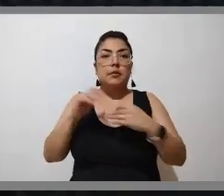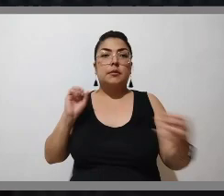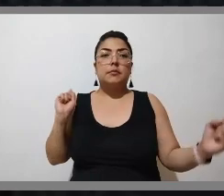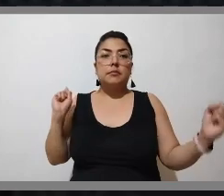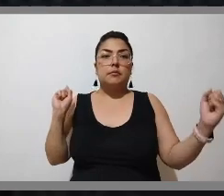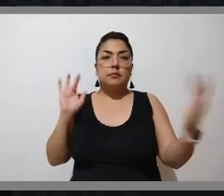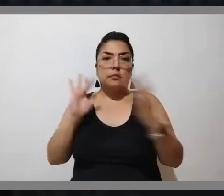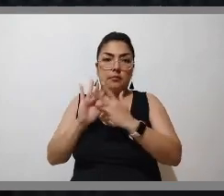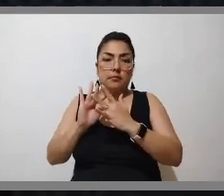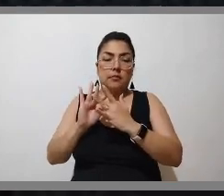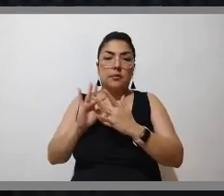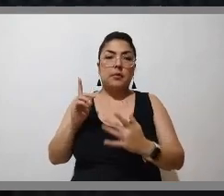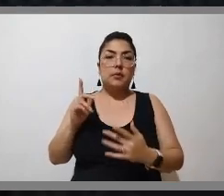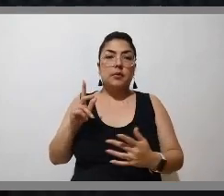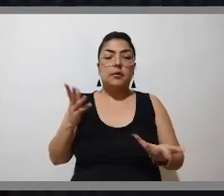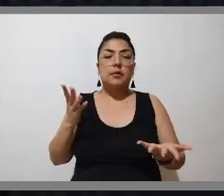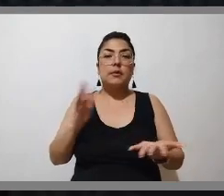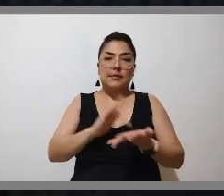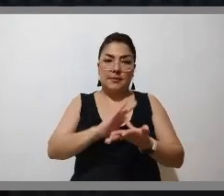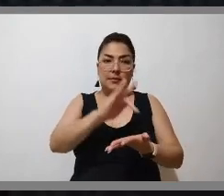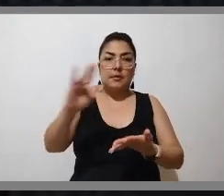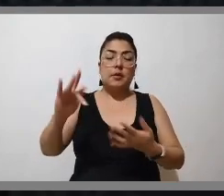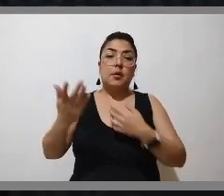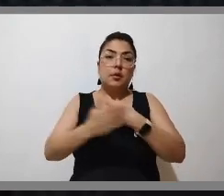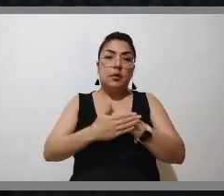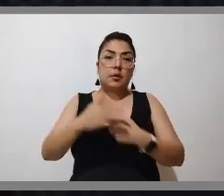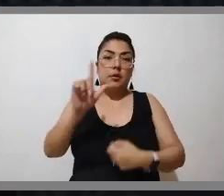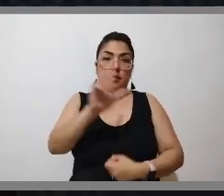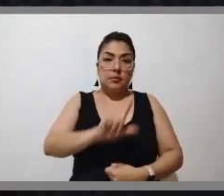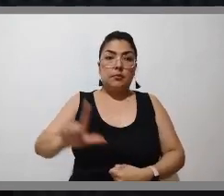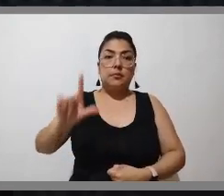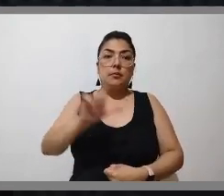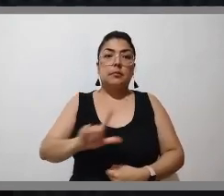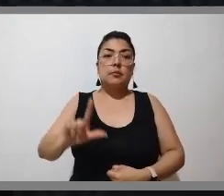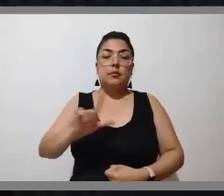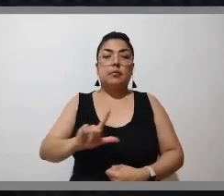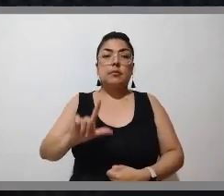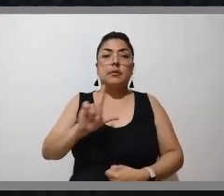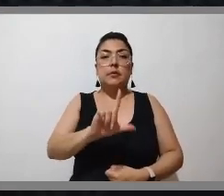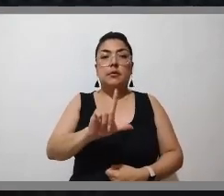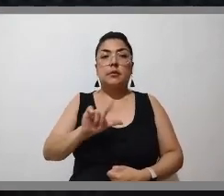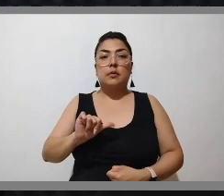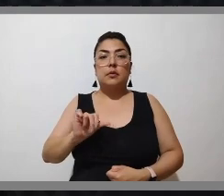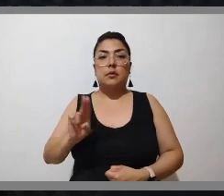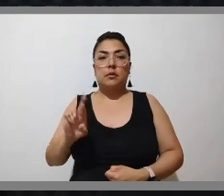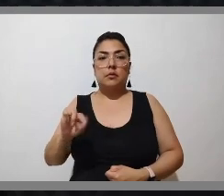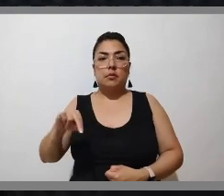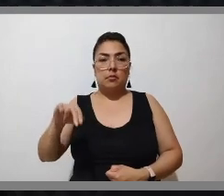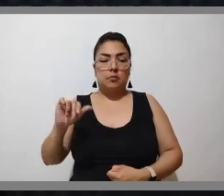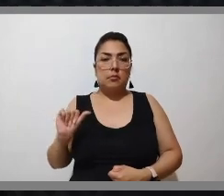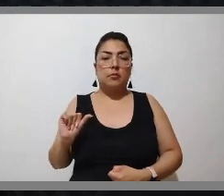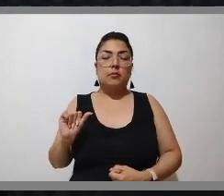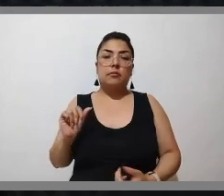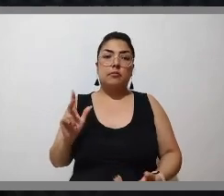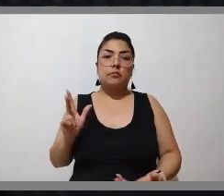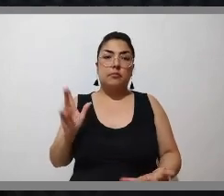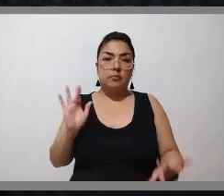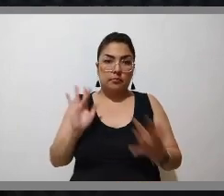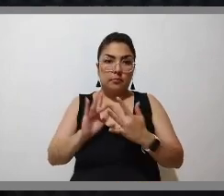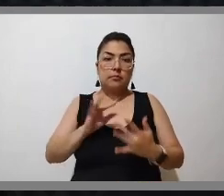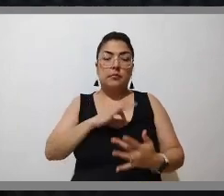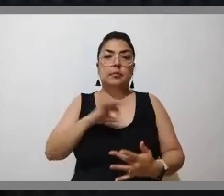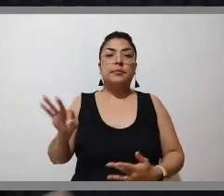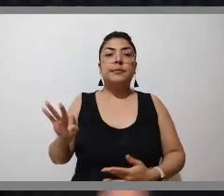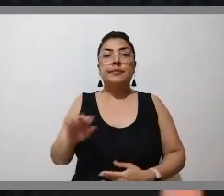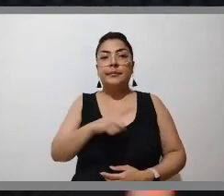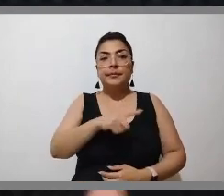ciudadanía. Esperamos que nos acompañen el próximo lunes en otro programa especial de La Urna, programa de radio y televisión del Instituto Electoral de